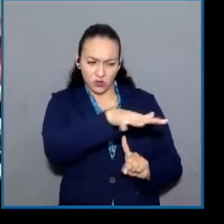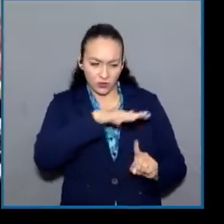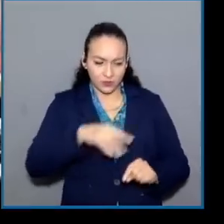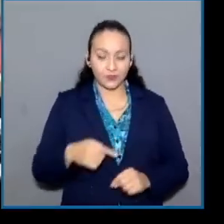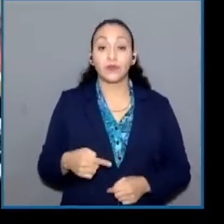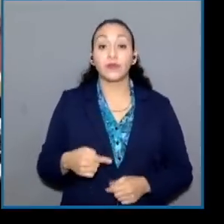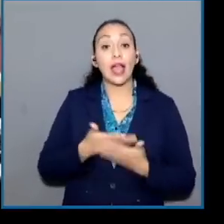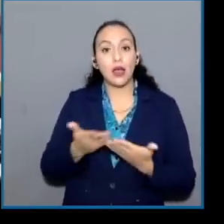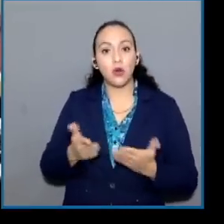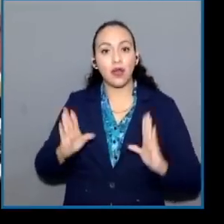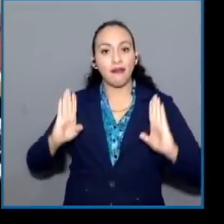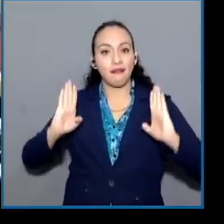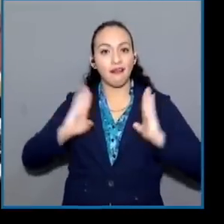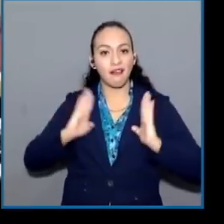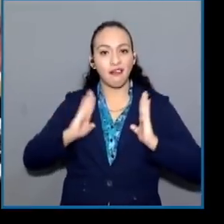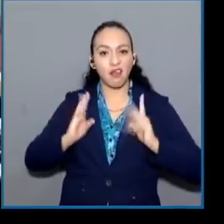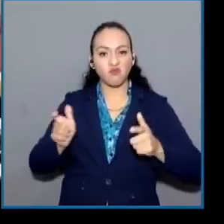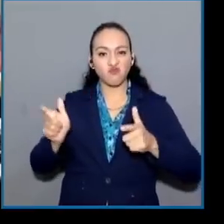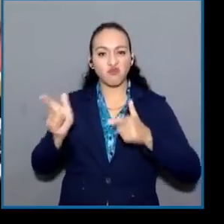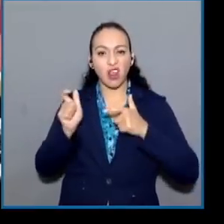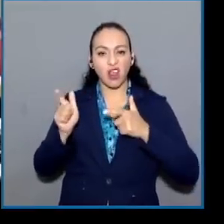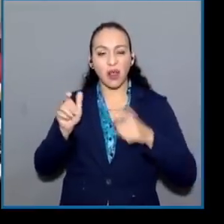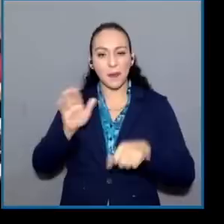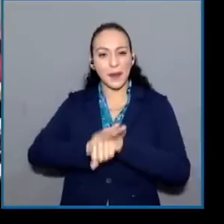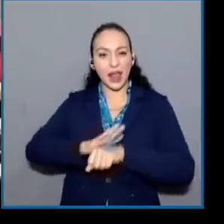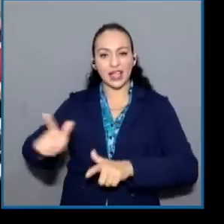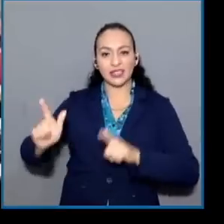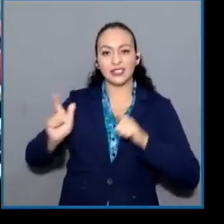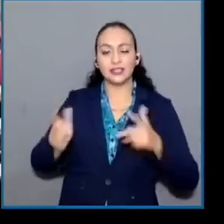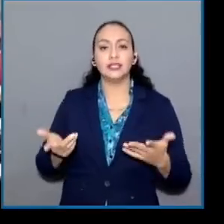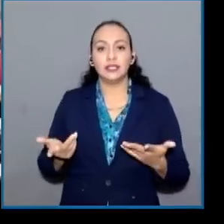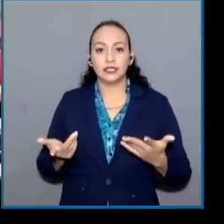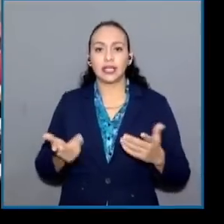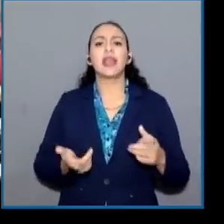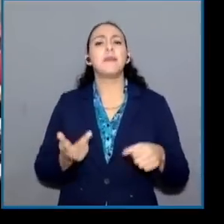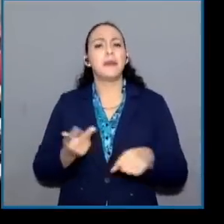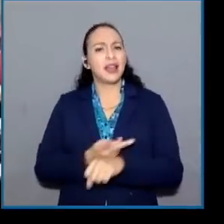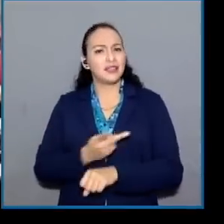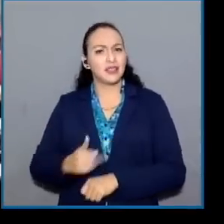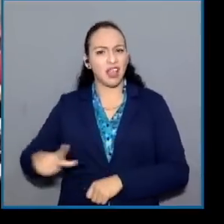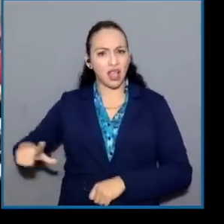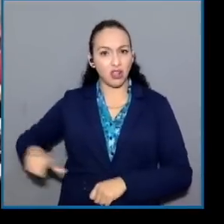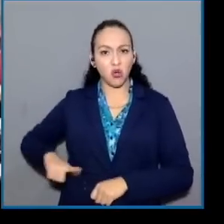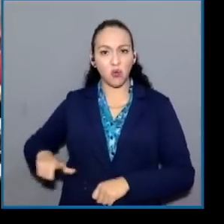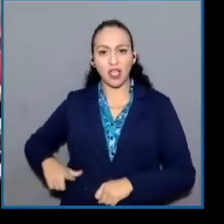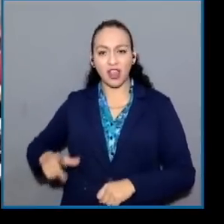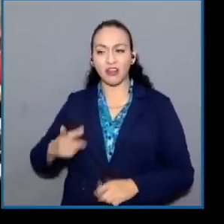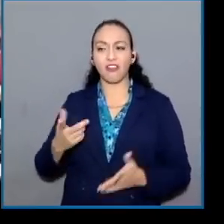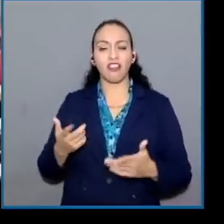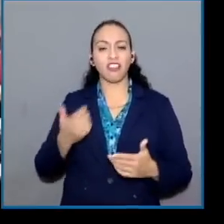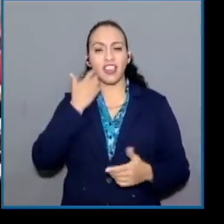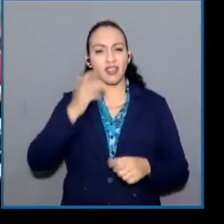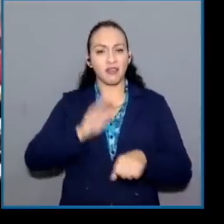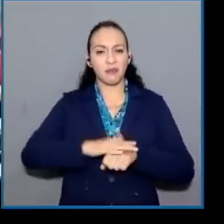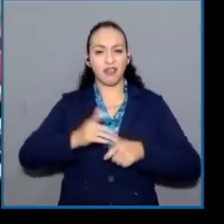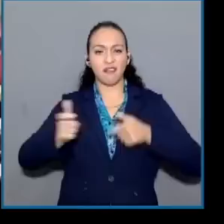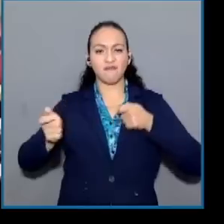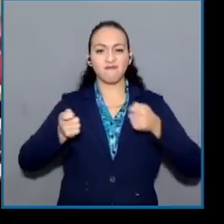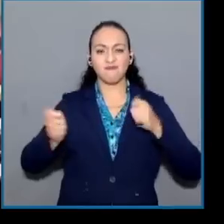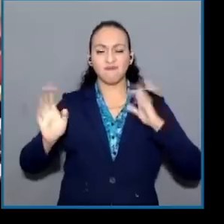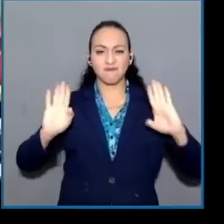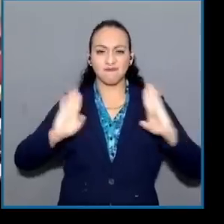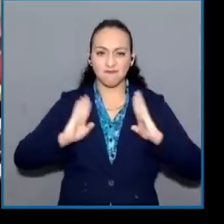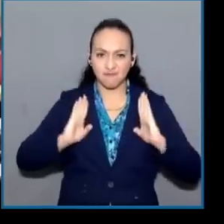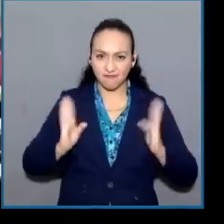Armadas un tema de seguridad pública o es una fachada perfecta para el enriquecimiento inmesurable de sus generales,